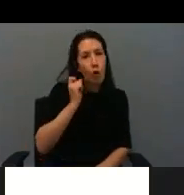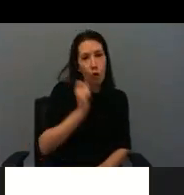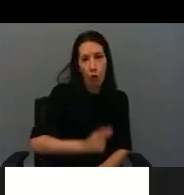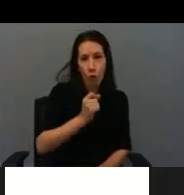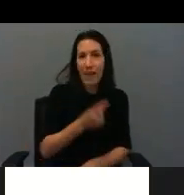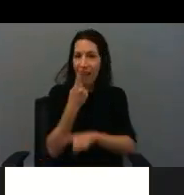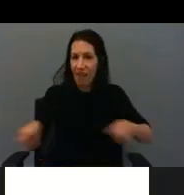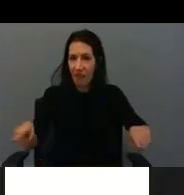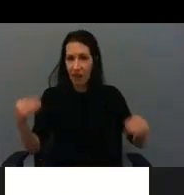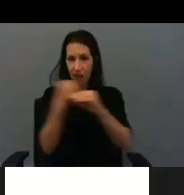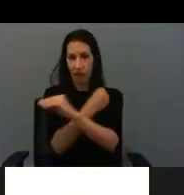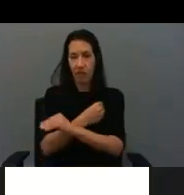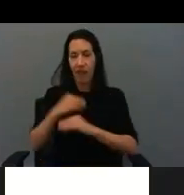casa.